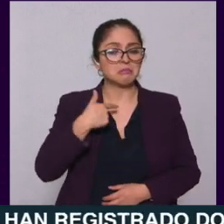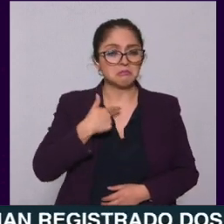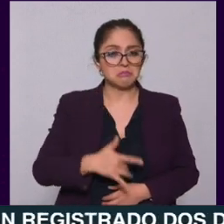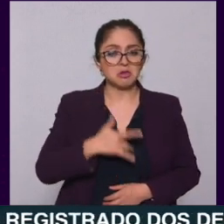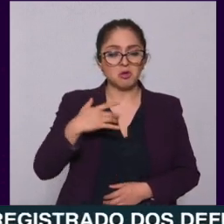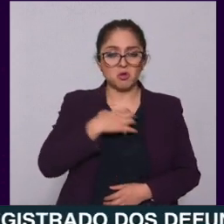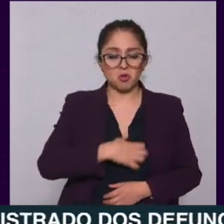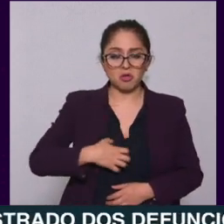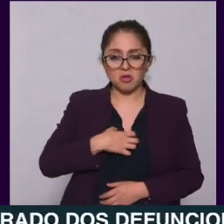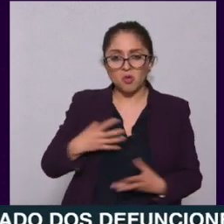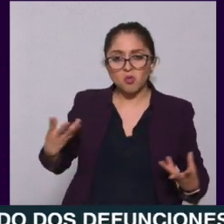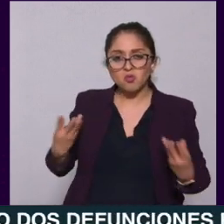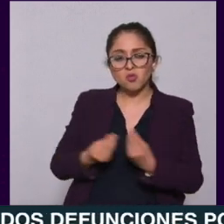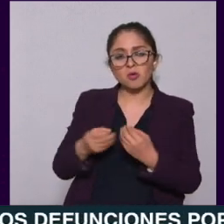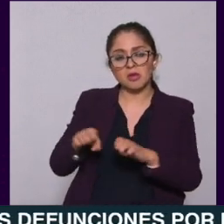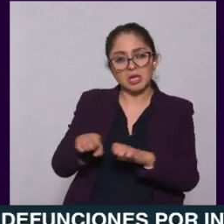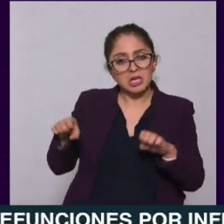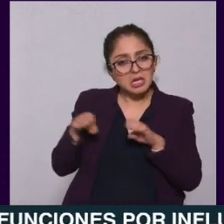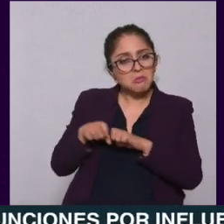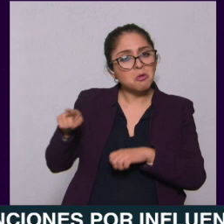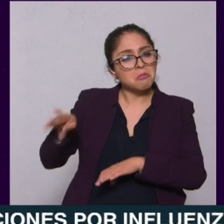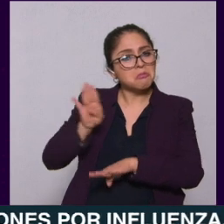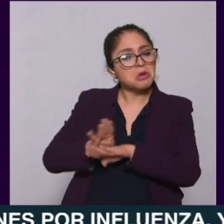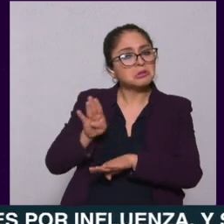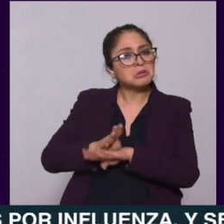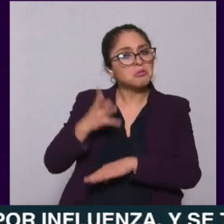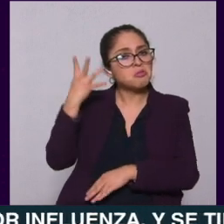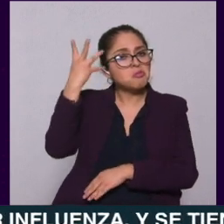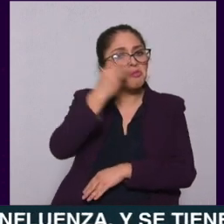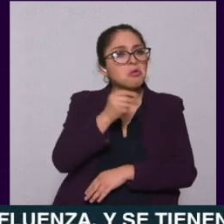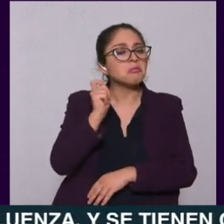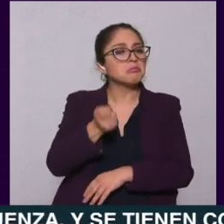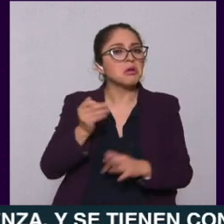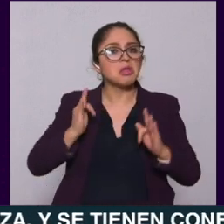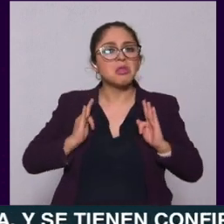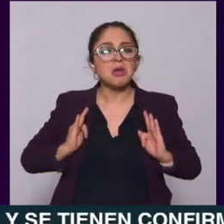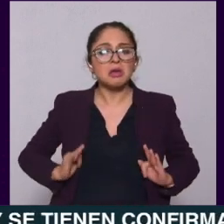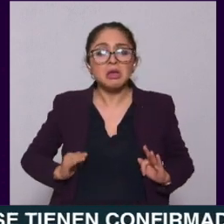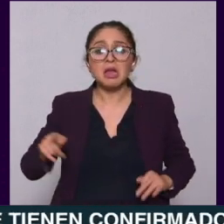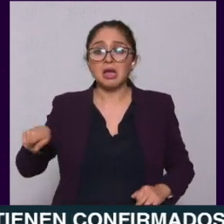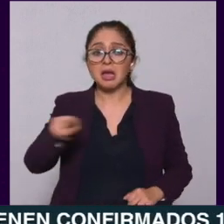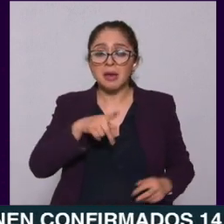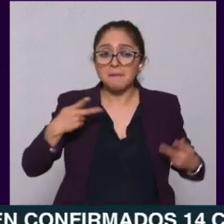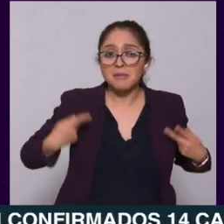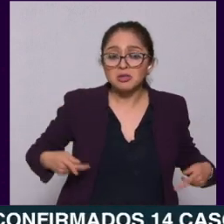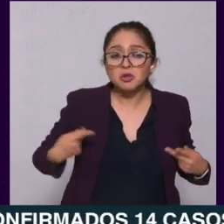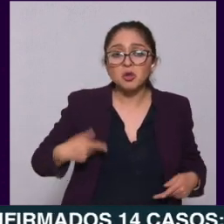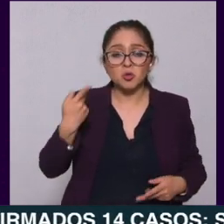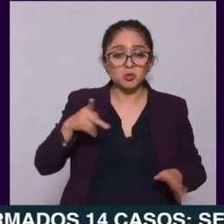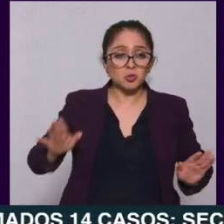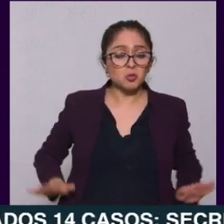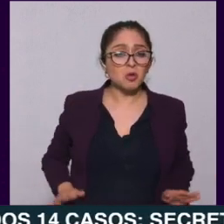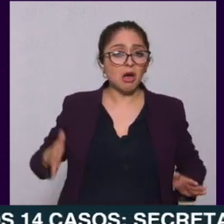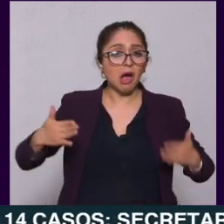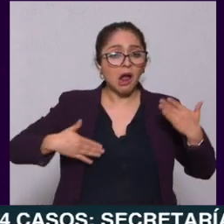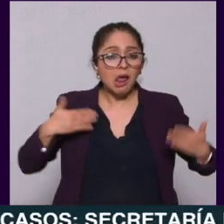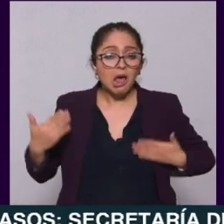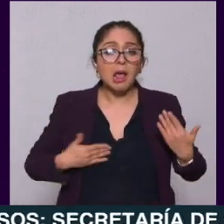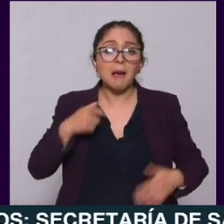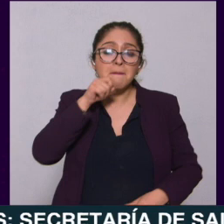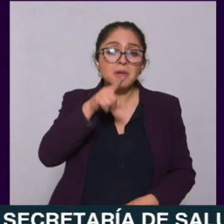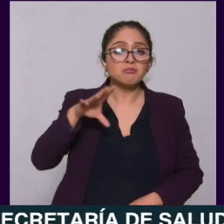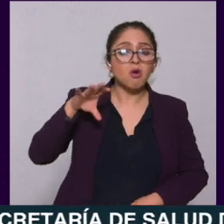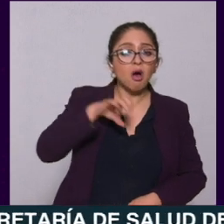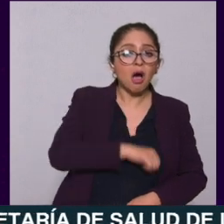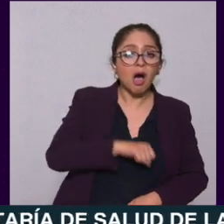acá. Es una ciudad muy bonita, es una ciudad tranquila en donde la gente es muy alegre y es muy apasionada al fútbol como lo es